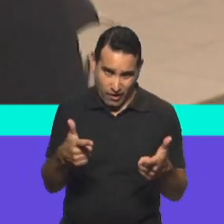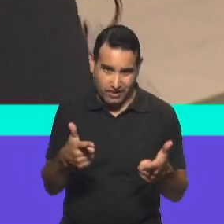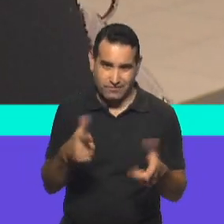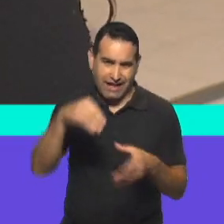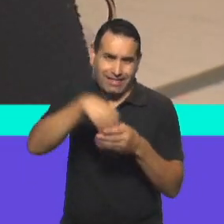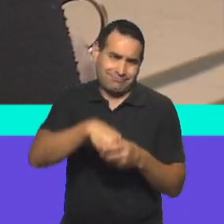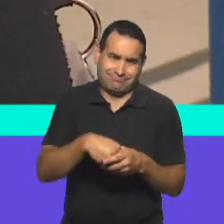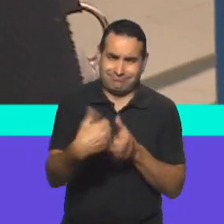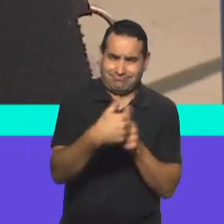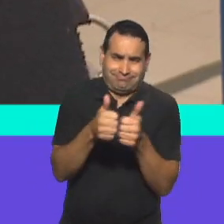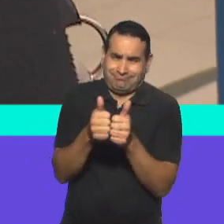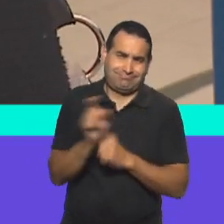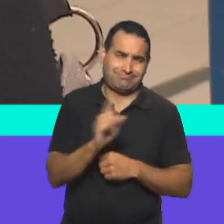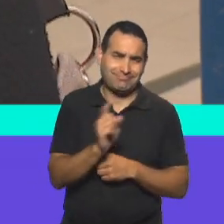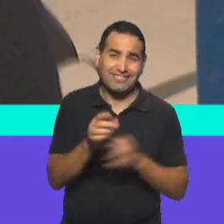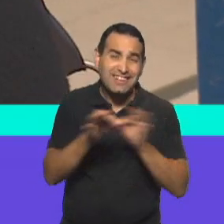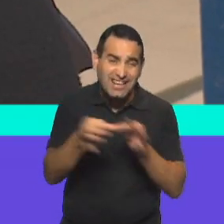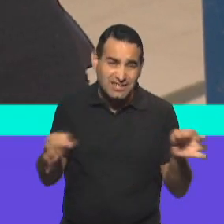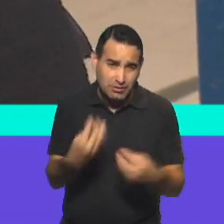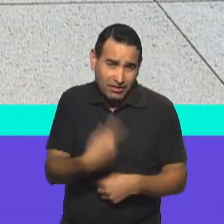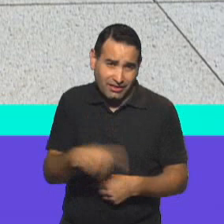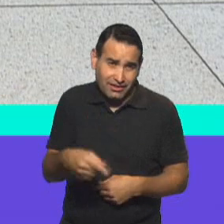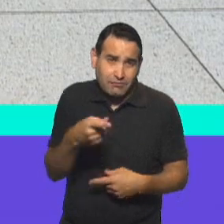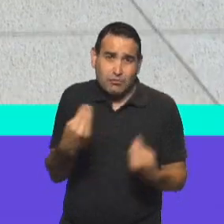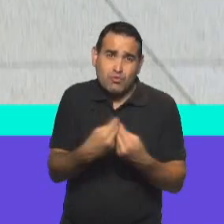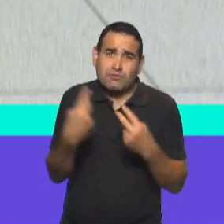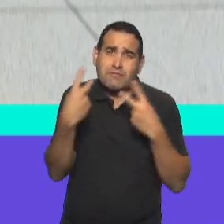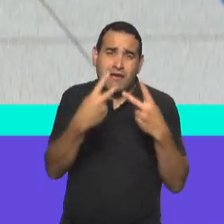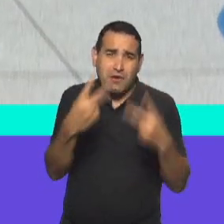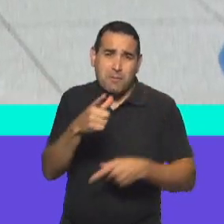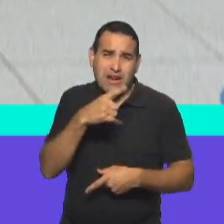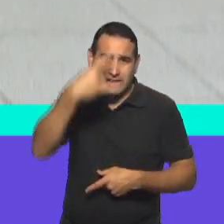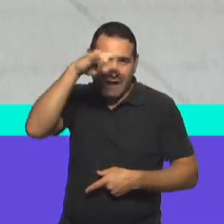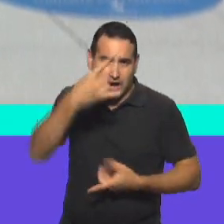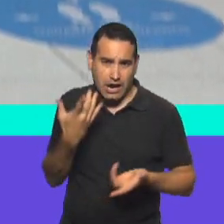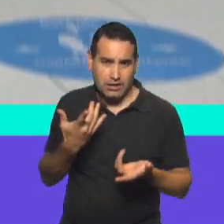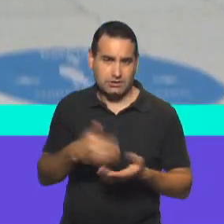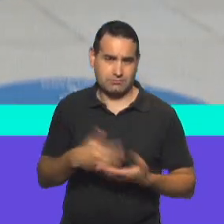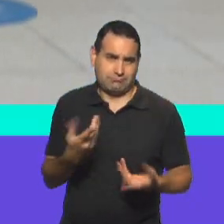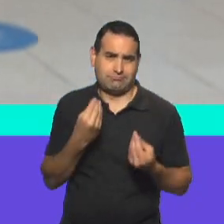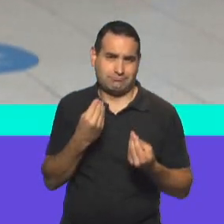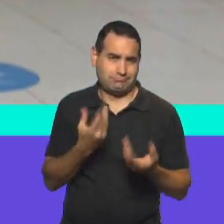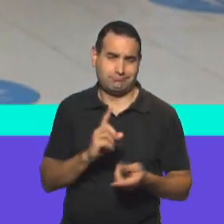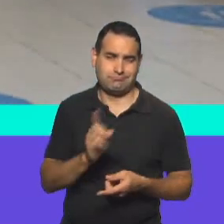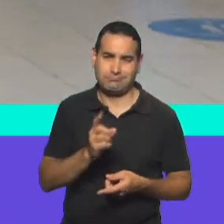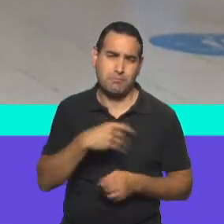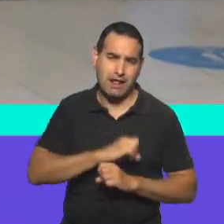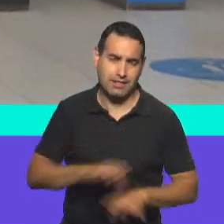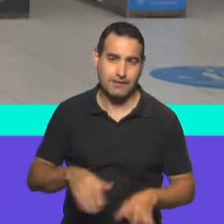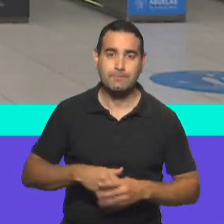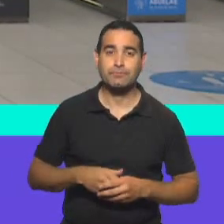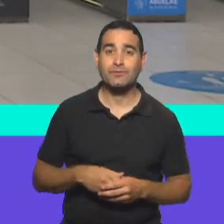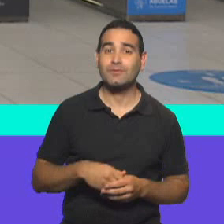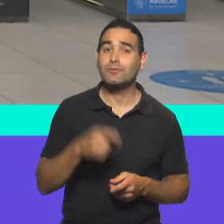del tren, no, nada? Sí, distanciamiento, si viajan todos como ganado, porque empezó otra vez. Muy mal. Bueno, ¿a